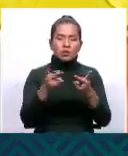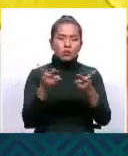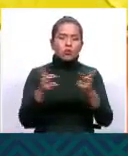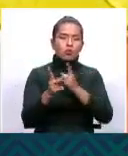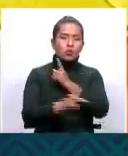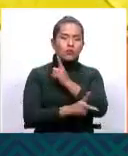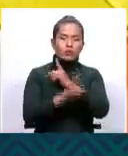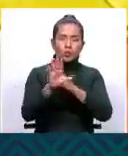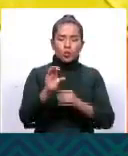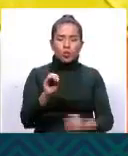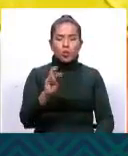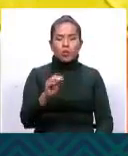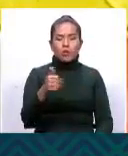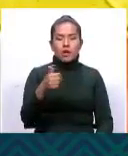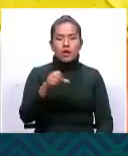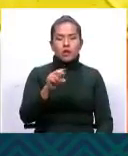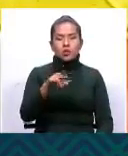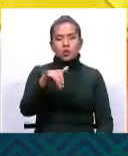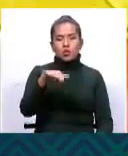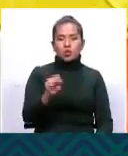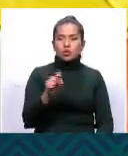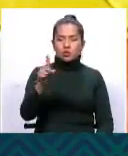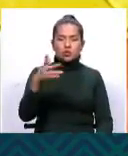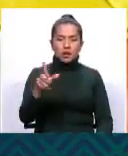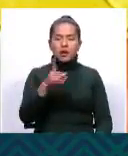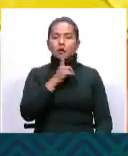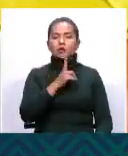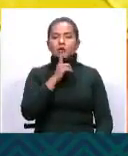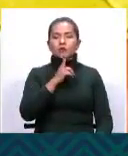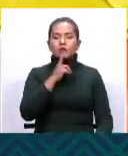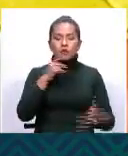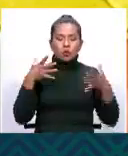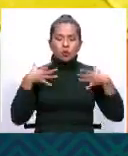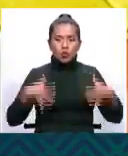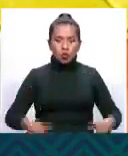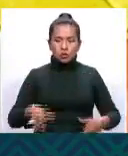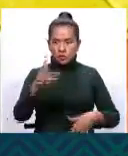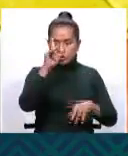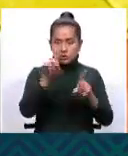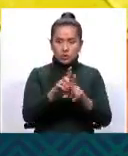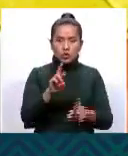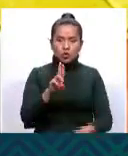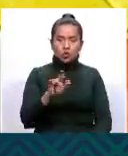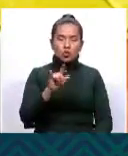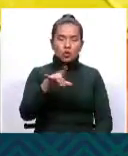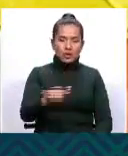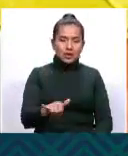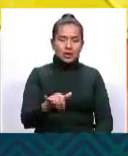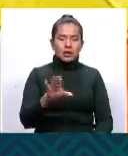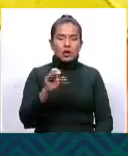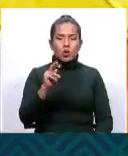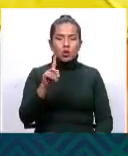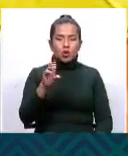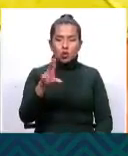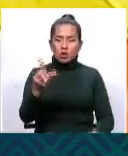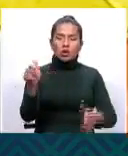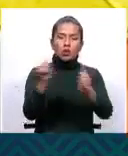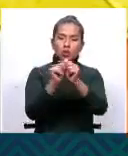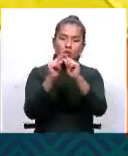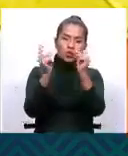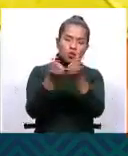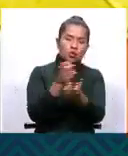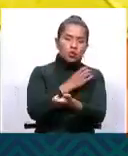la provincia de Omasuyos, de los Ponchos Rojos, al hermano Rudy Condori y a través de él a su comité